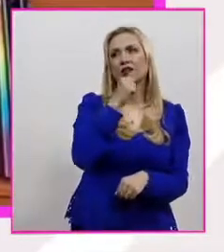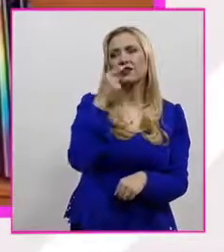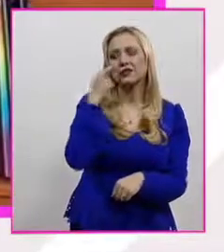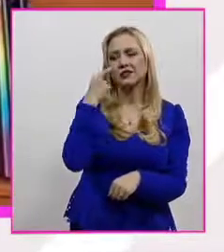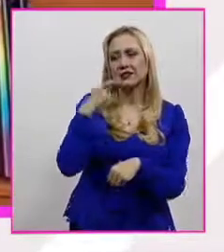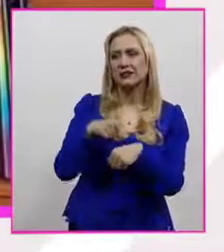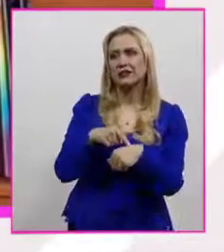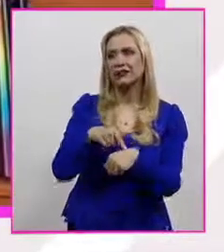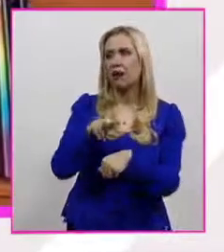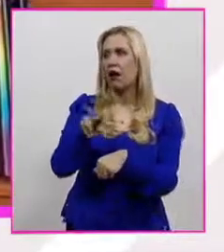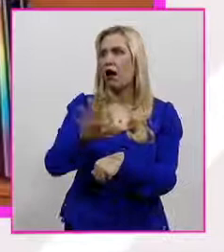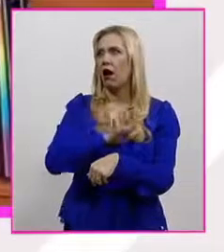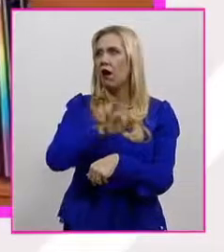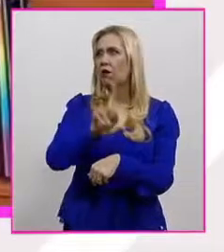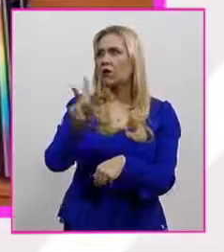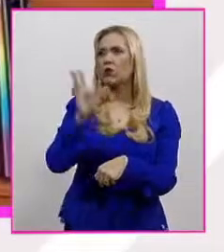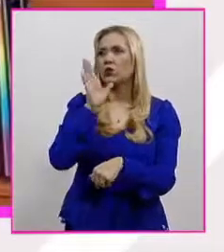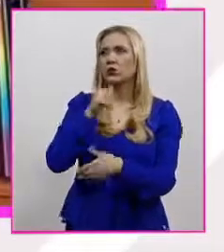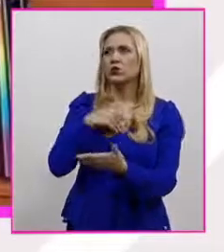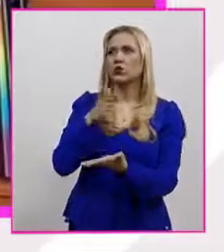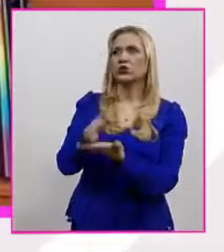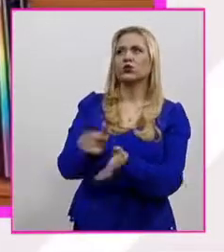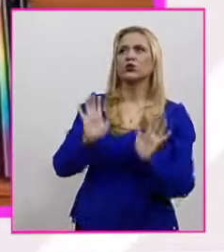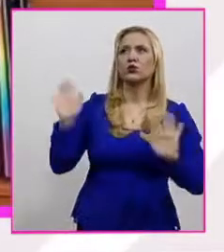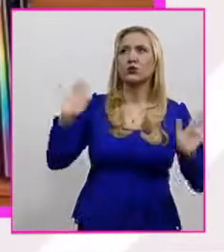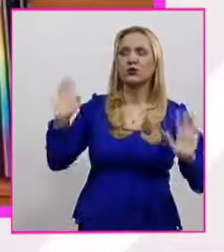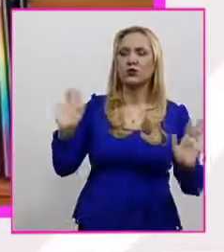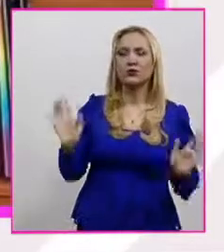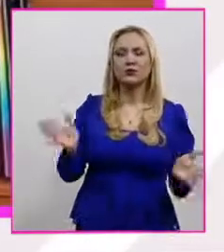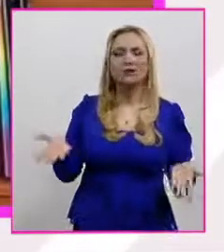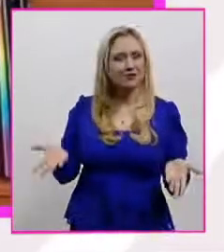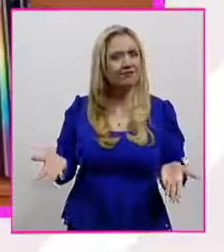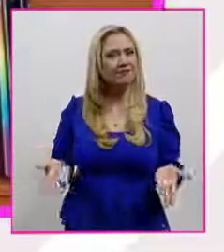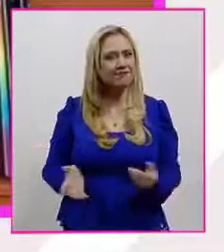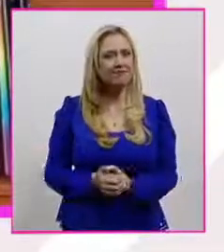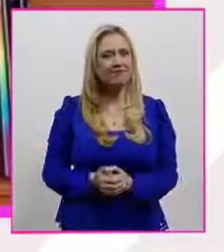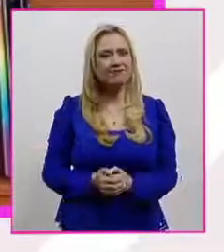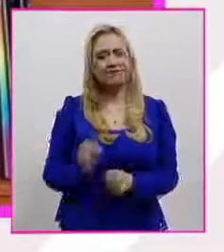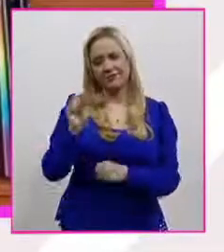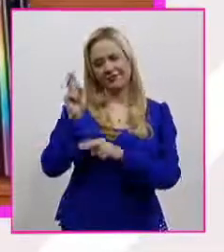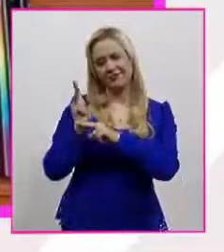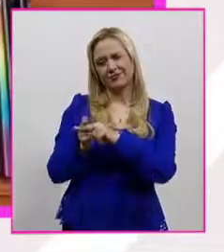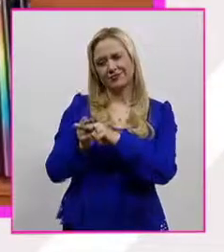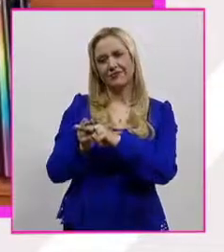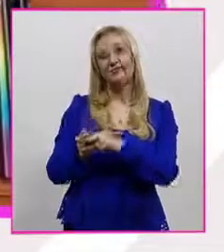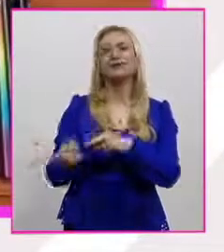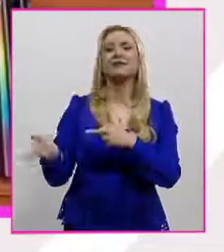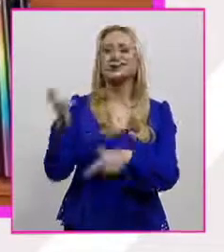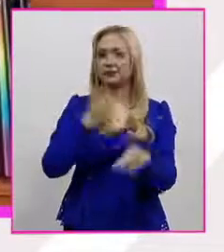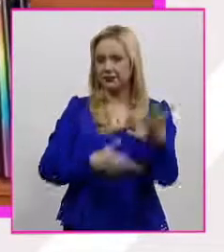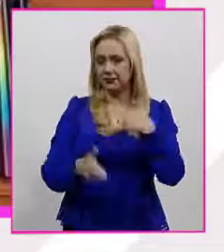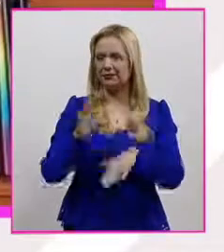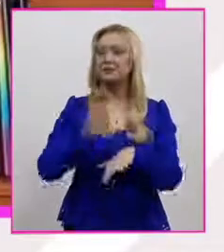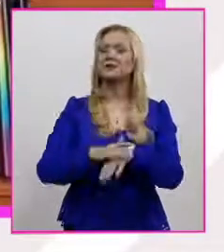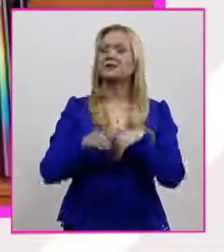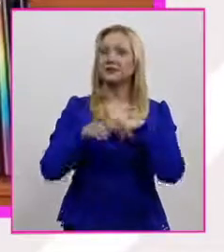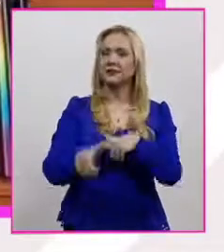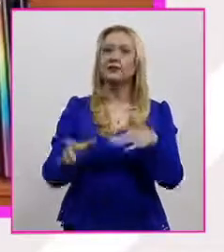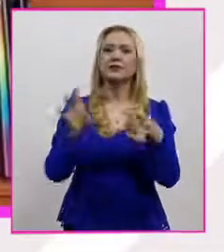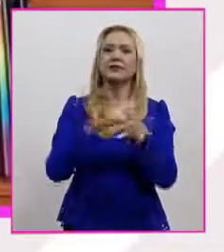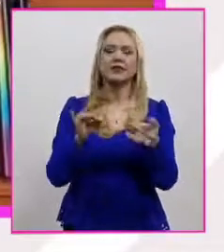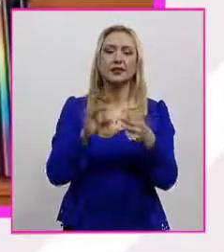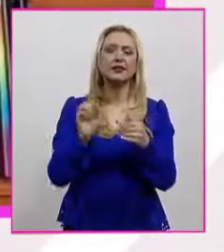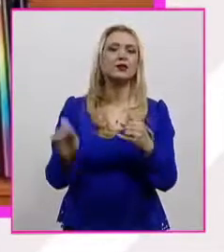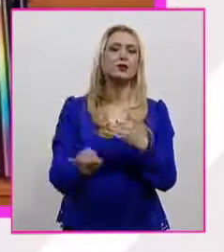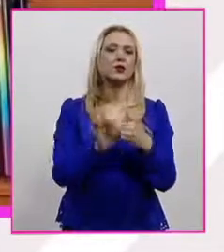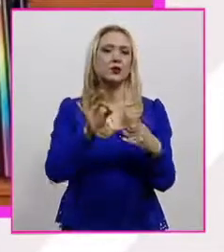dónde podemos llegar y estos modelos que perseguir. Tenemos que hacer una pausa y ahorita regresamos para seguir